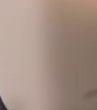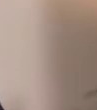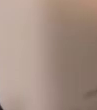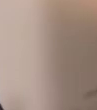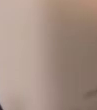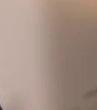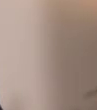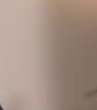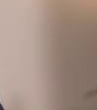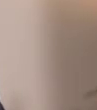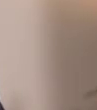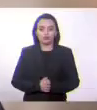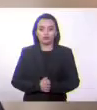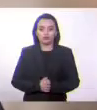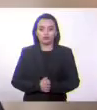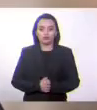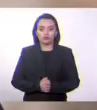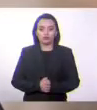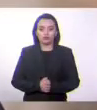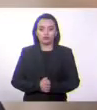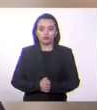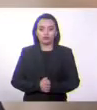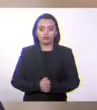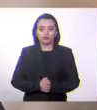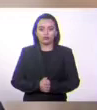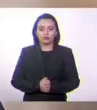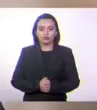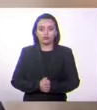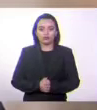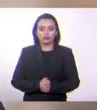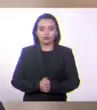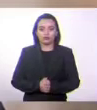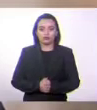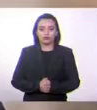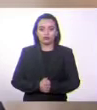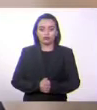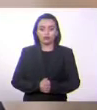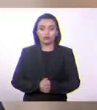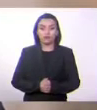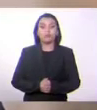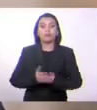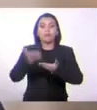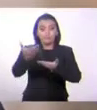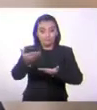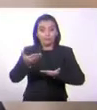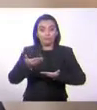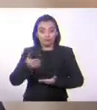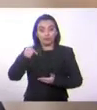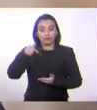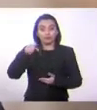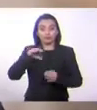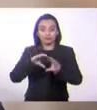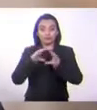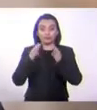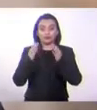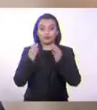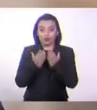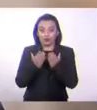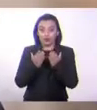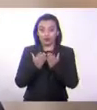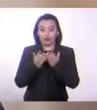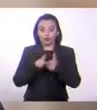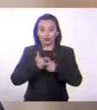Sean todas y todos bienvenidos a una nueva clase de lenguaje y literatura de 9º grado, en la que estudiaremos el texto expositivo